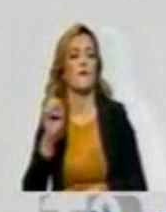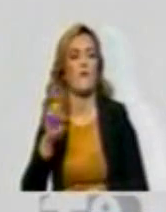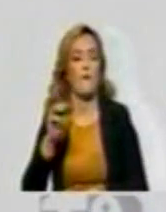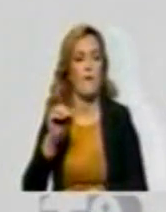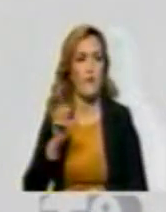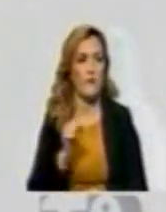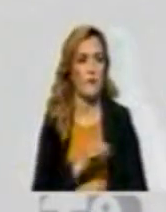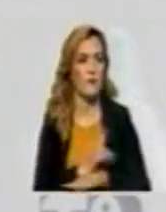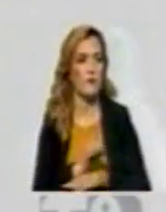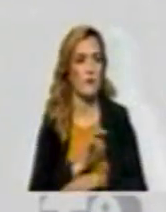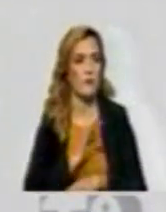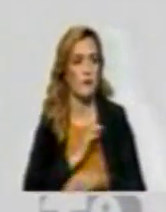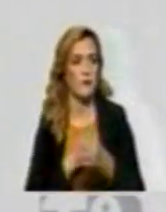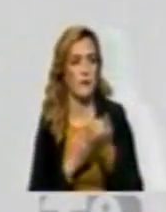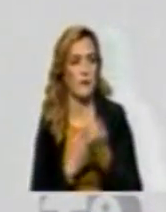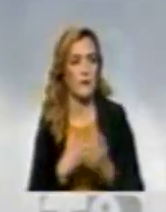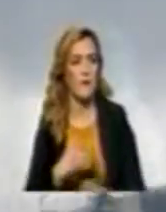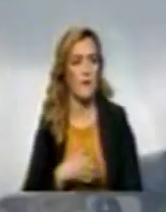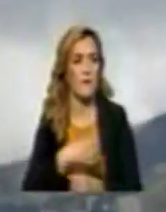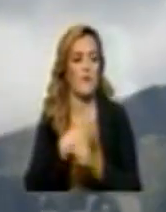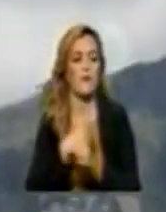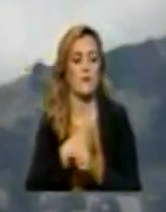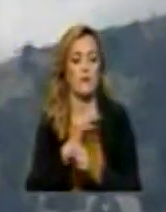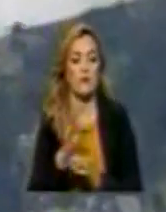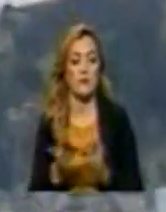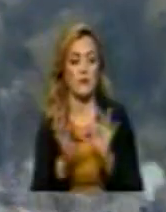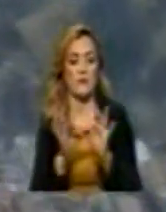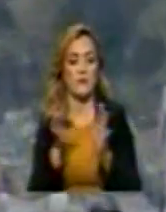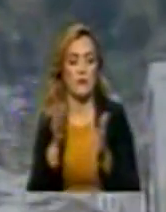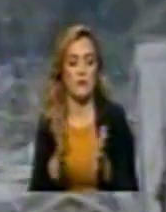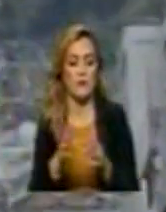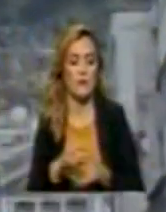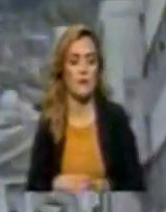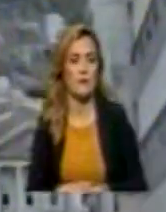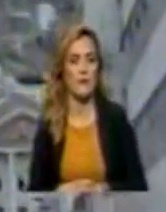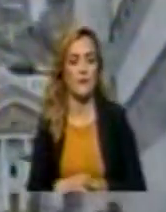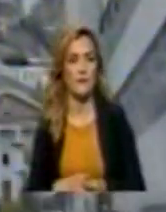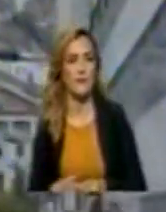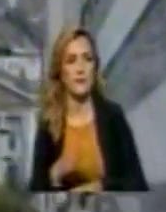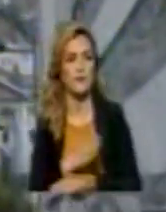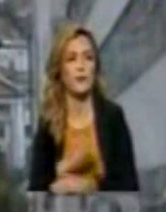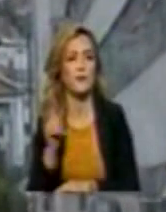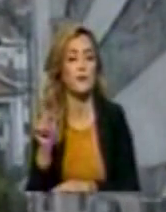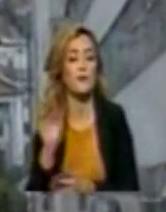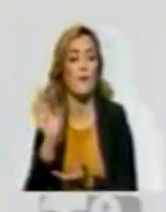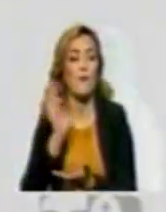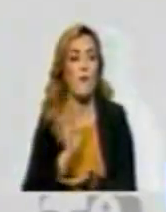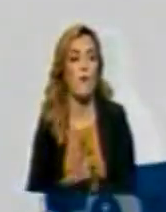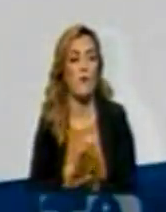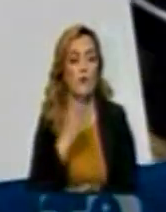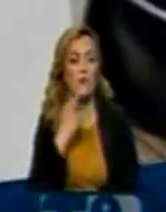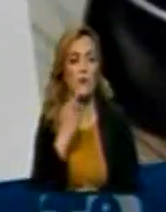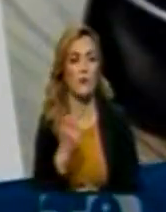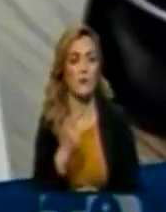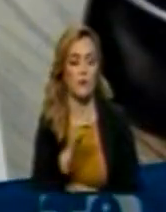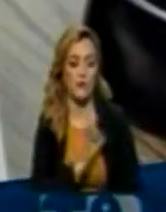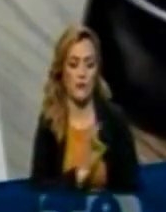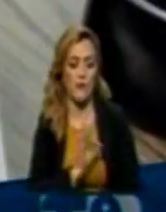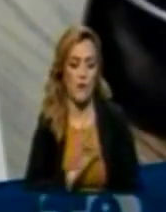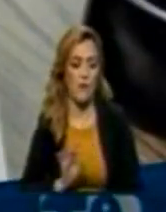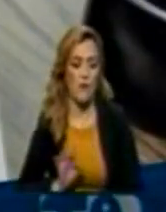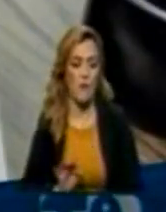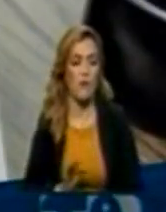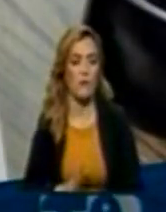de seguridad y transporte de la prefectura. Terreros, en una versión previa, habría revelado que Paola Pavón,